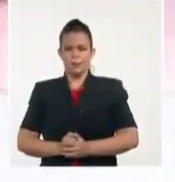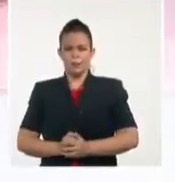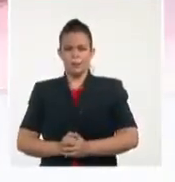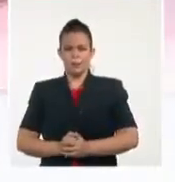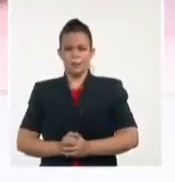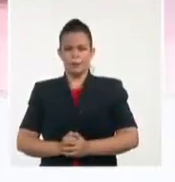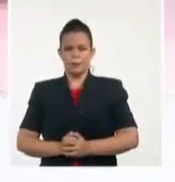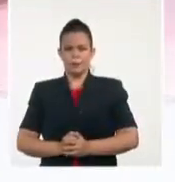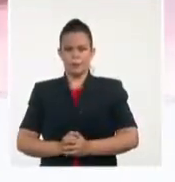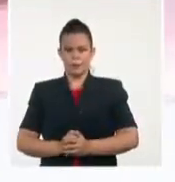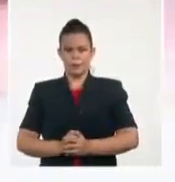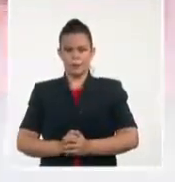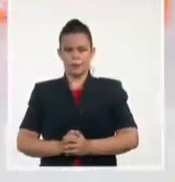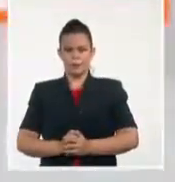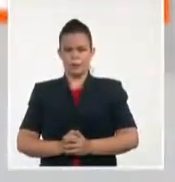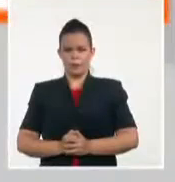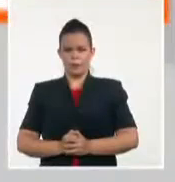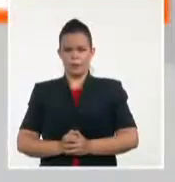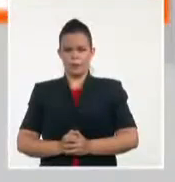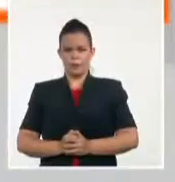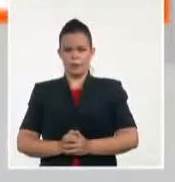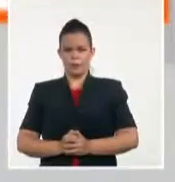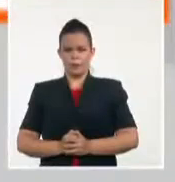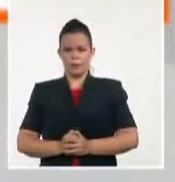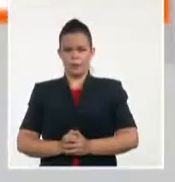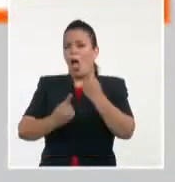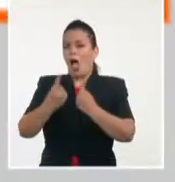Algunos acumulados solamente.